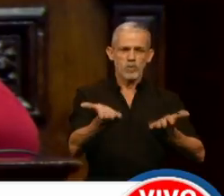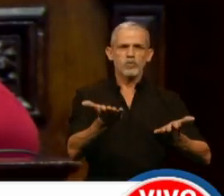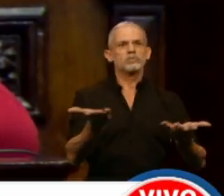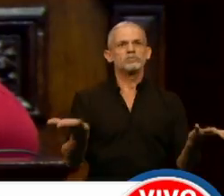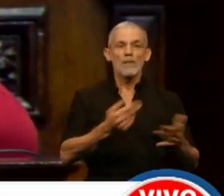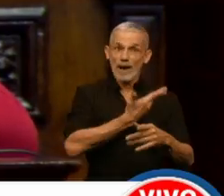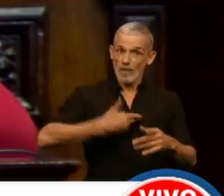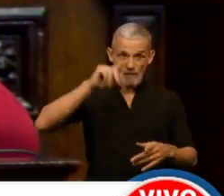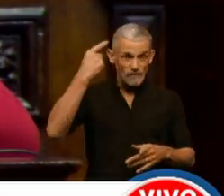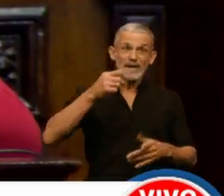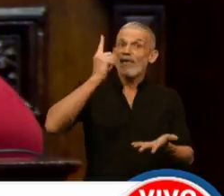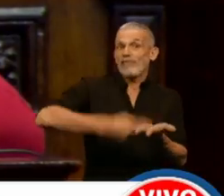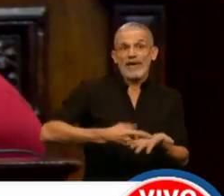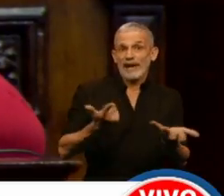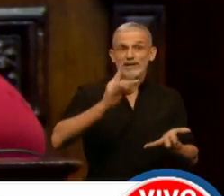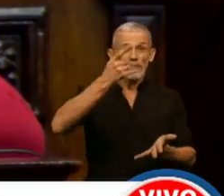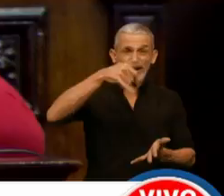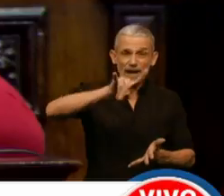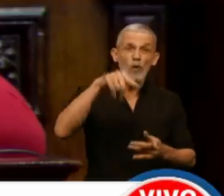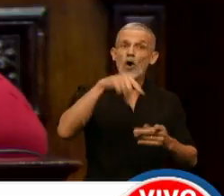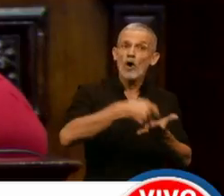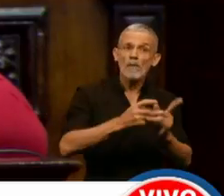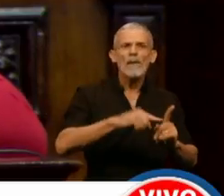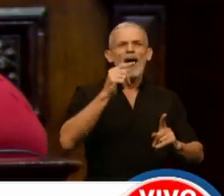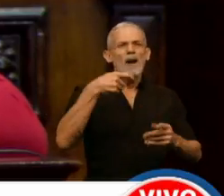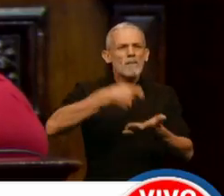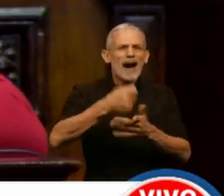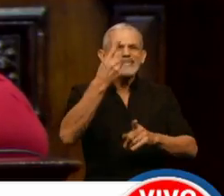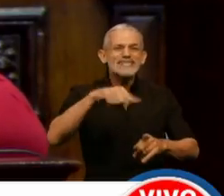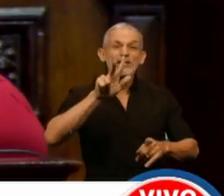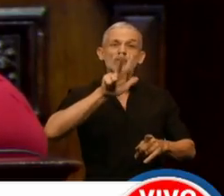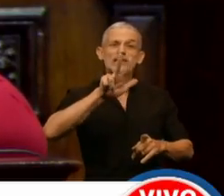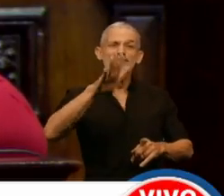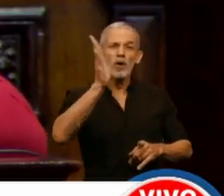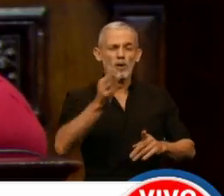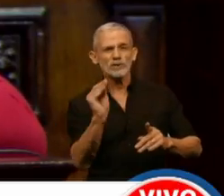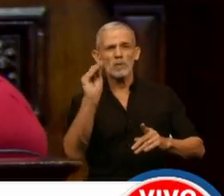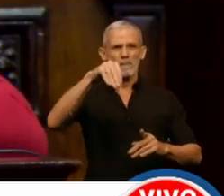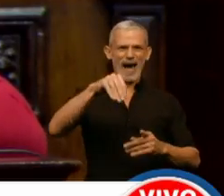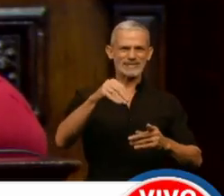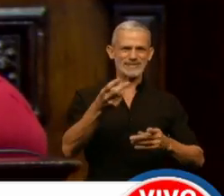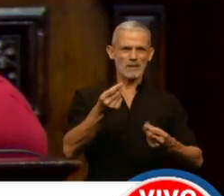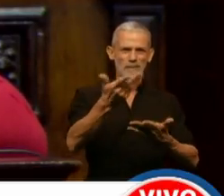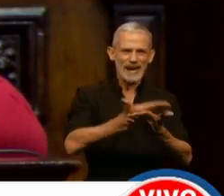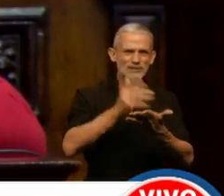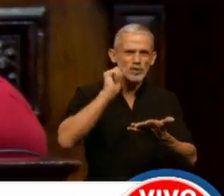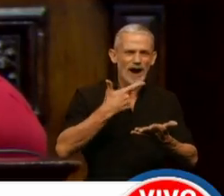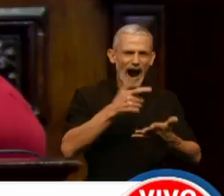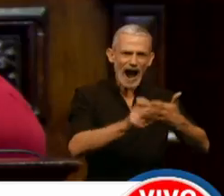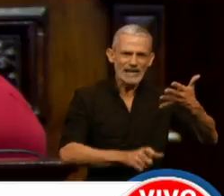presidente alberto fernández hoy estaríamos pagando el 135 por ciento más de tarifas de